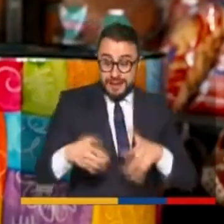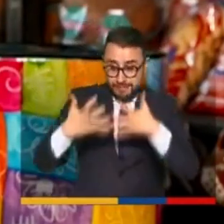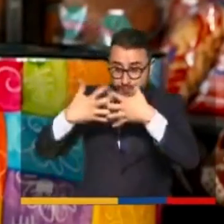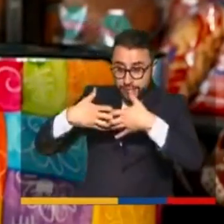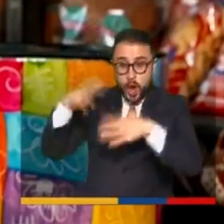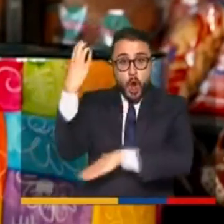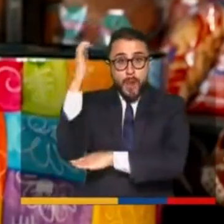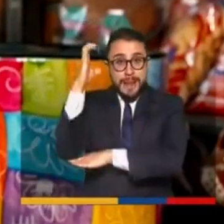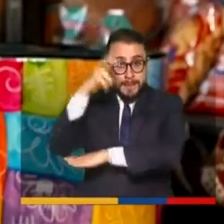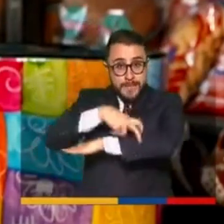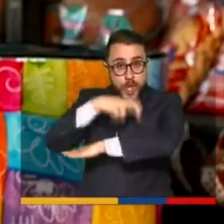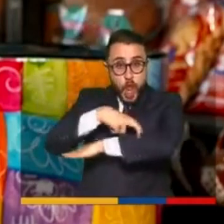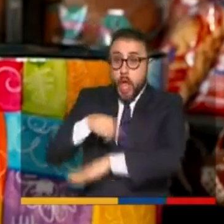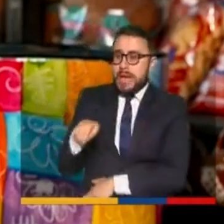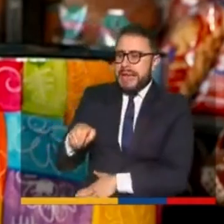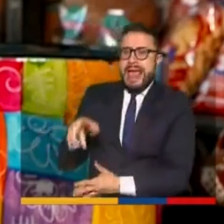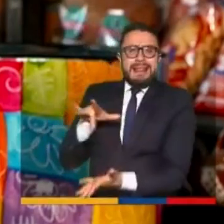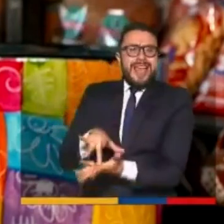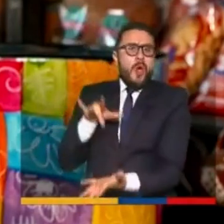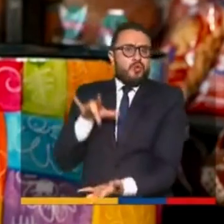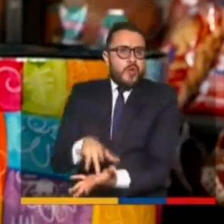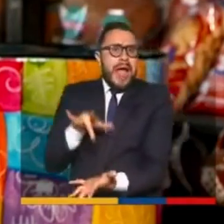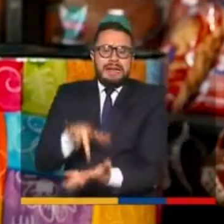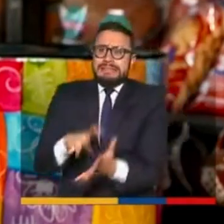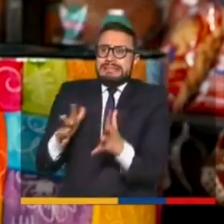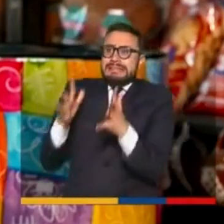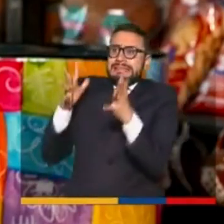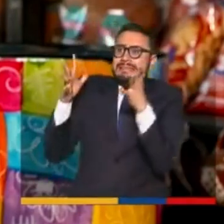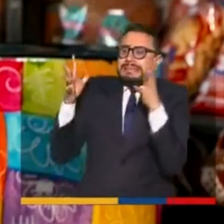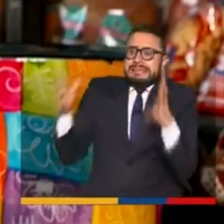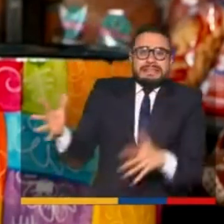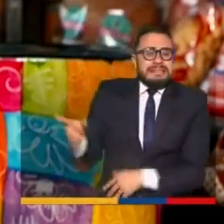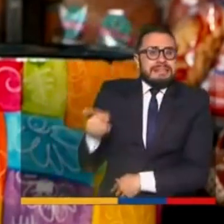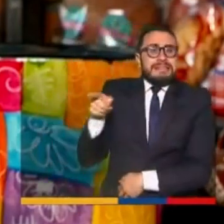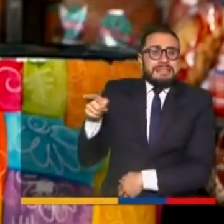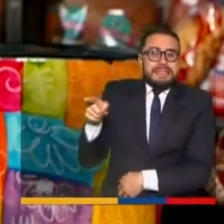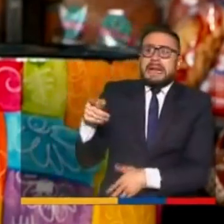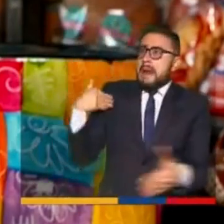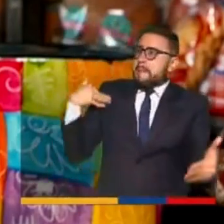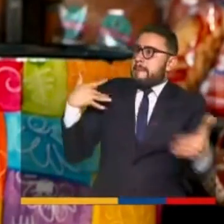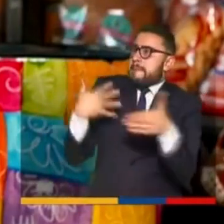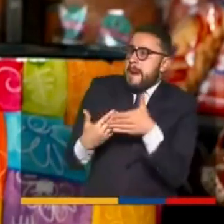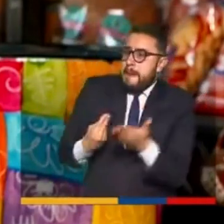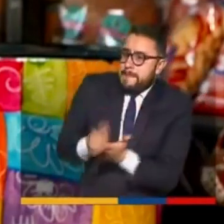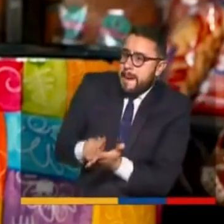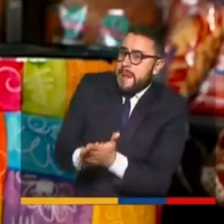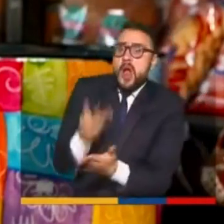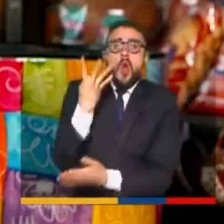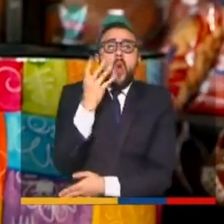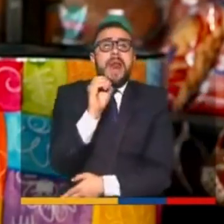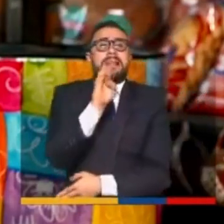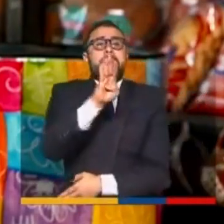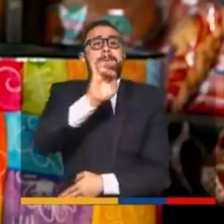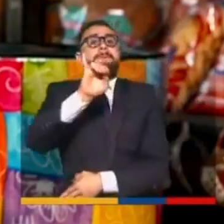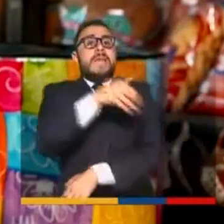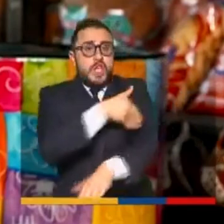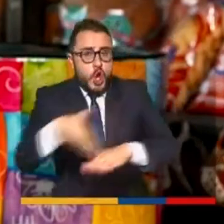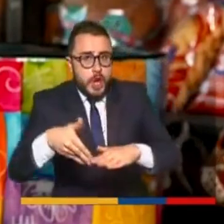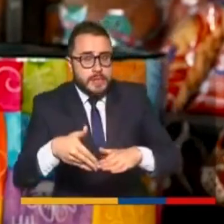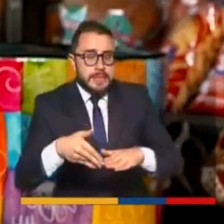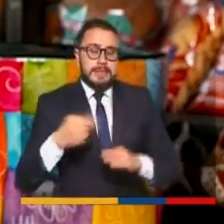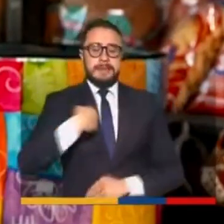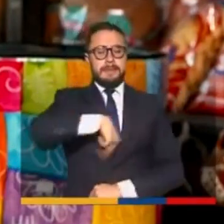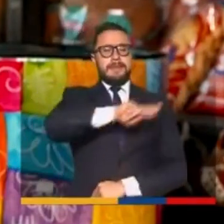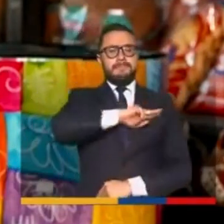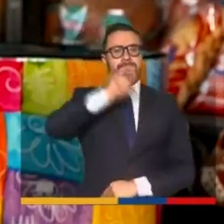del cual ya hemos pagado cerca de 40 billones de pesos. Fuimos el único gobierno que fue capaz